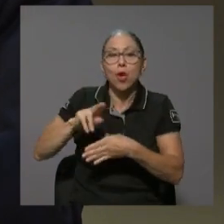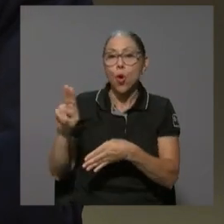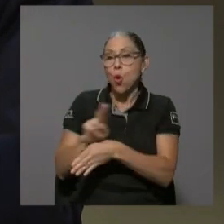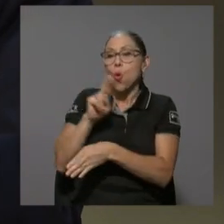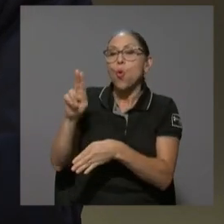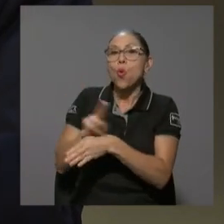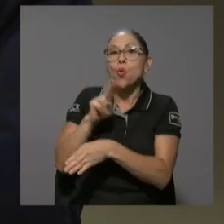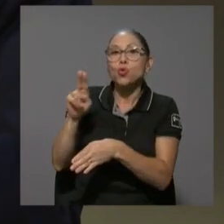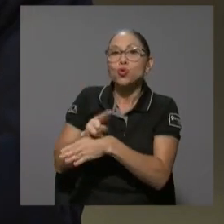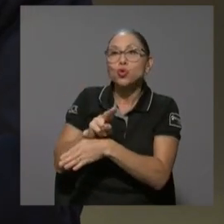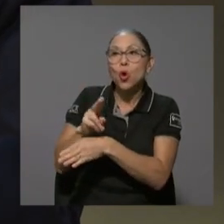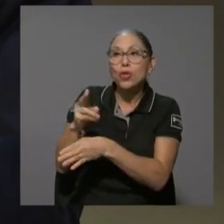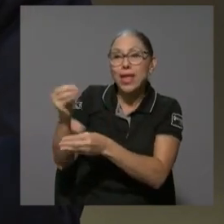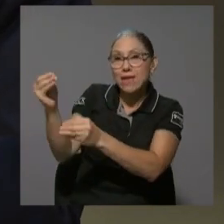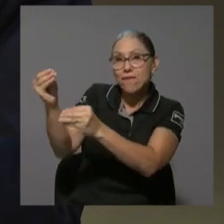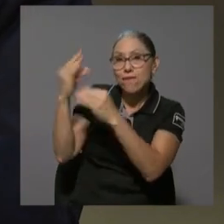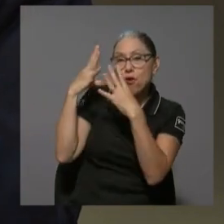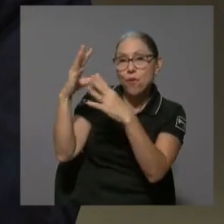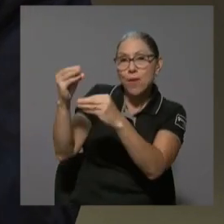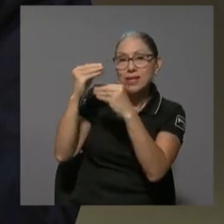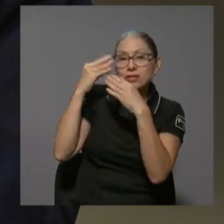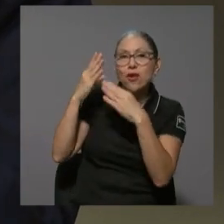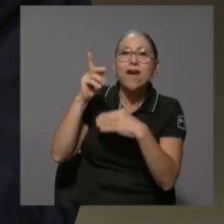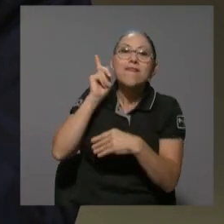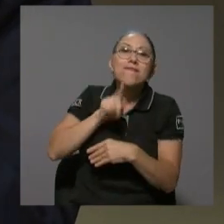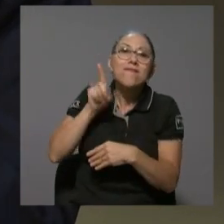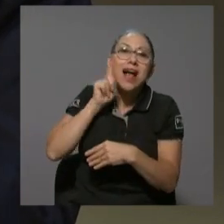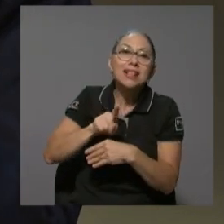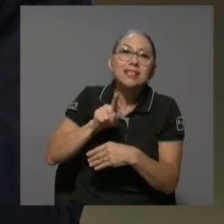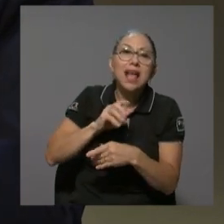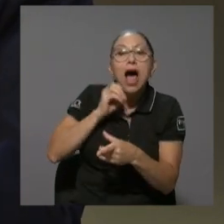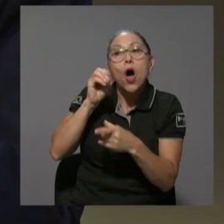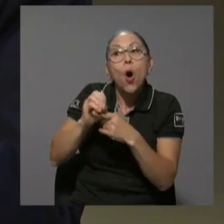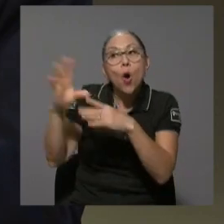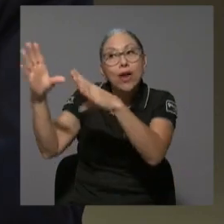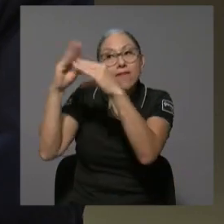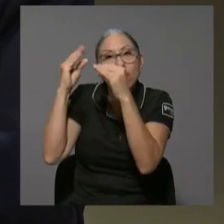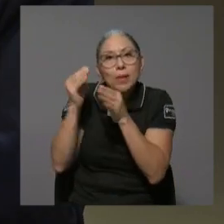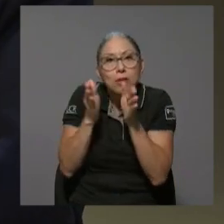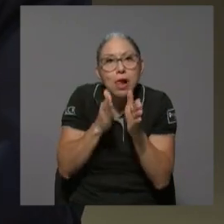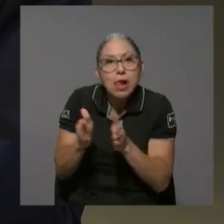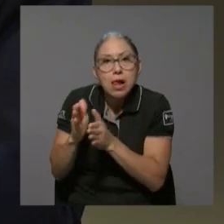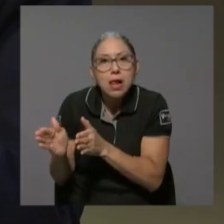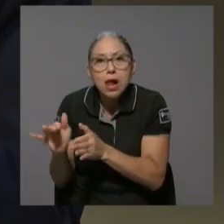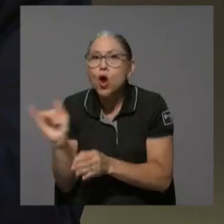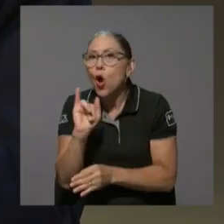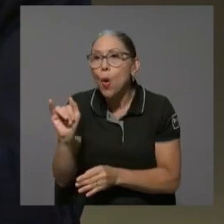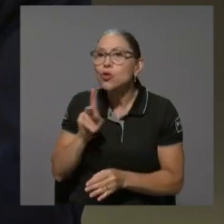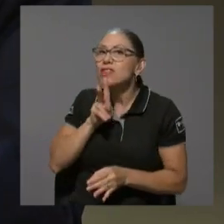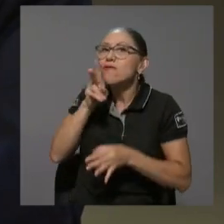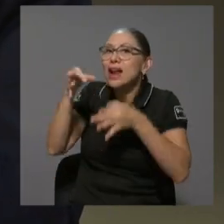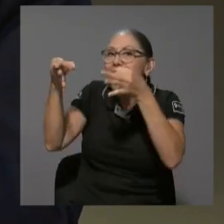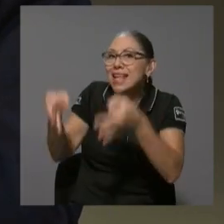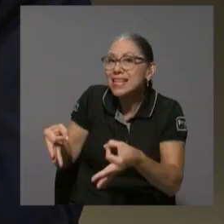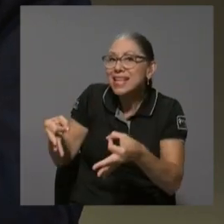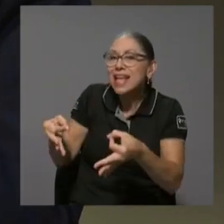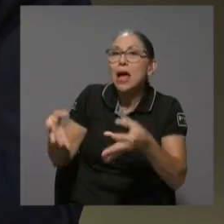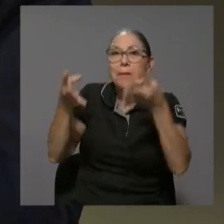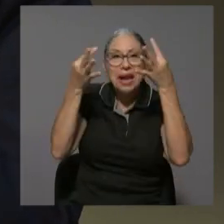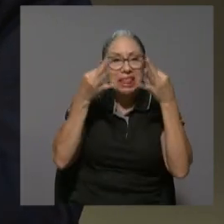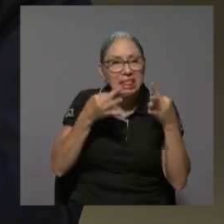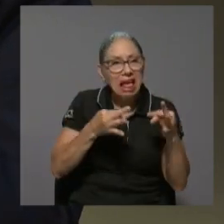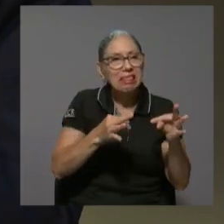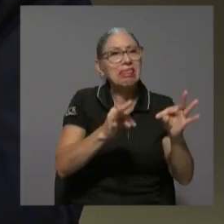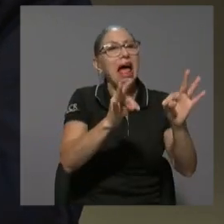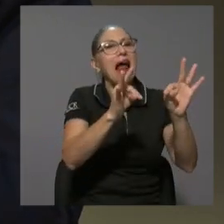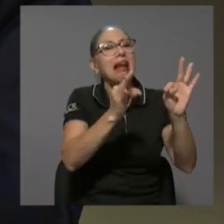o de fuentes construidas como si fueran legítimas para tratar de darle credibilidad a las falsedades que